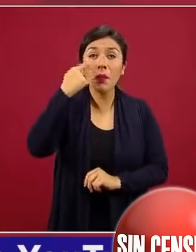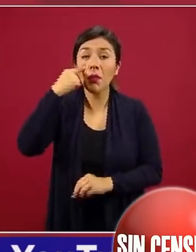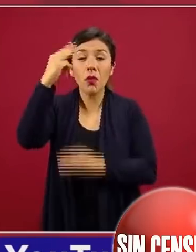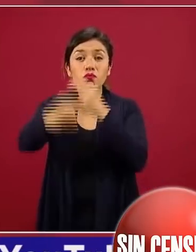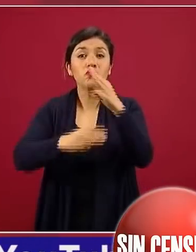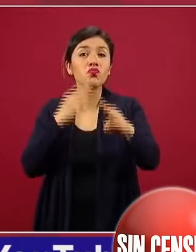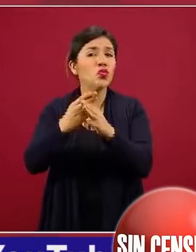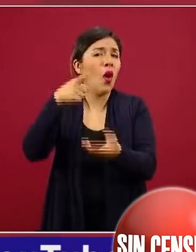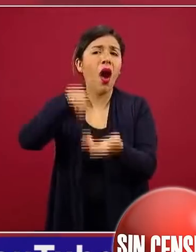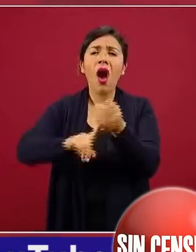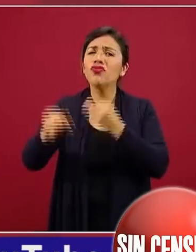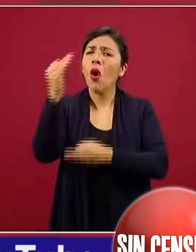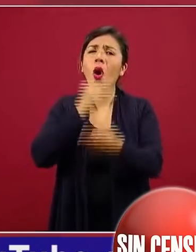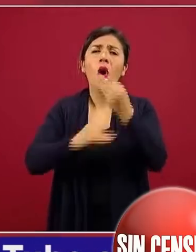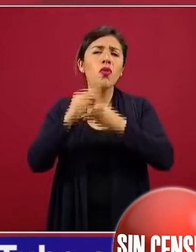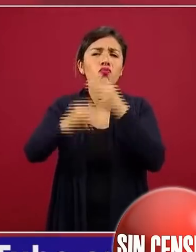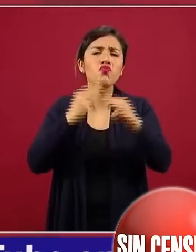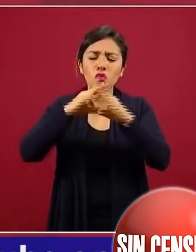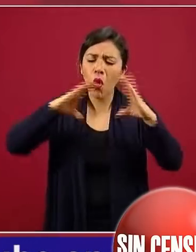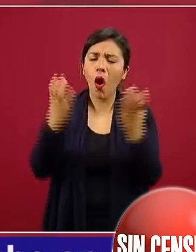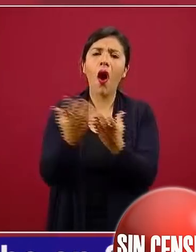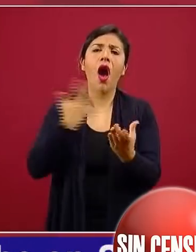sido afectados por el COVID,